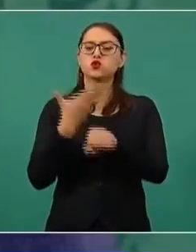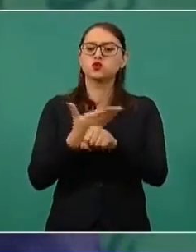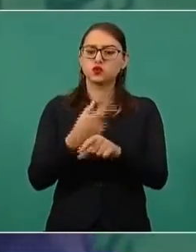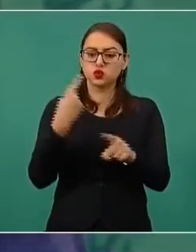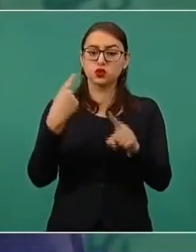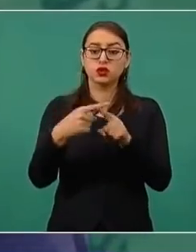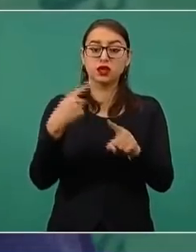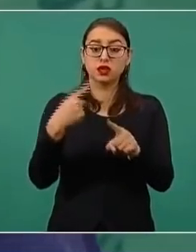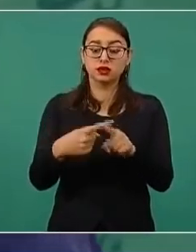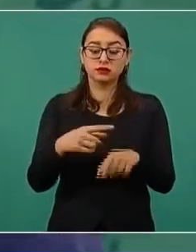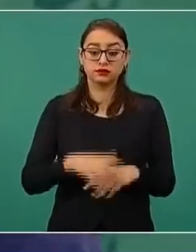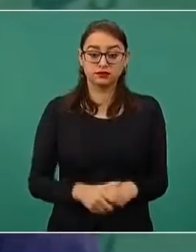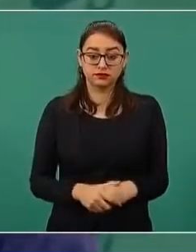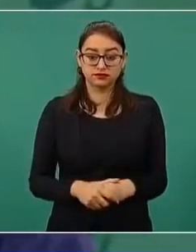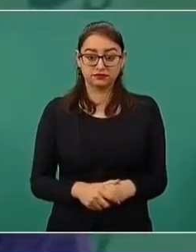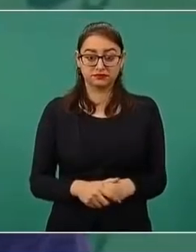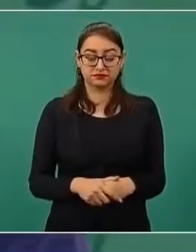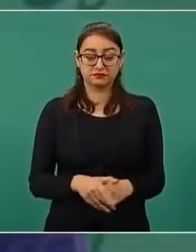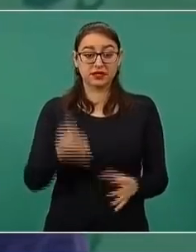A la misma UNAM.